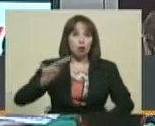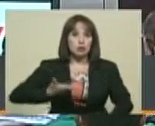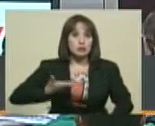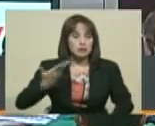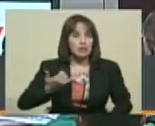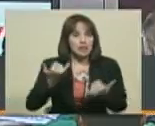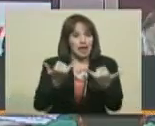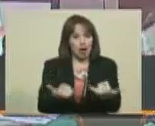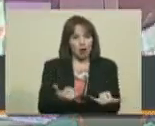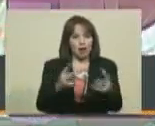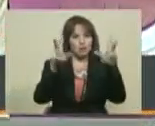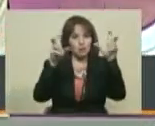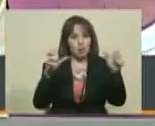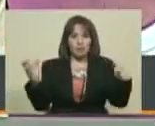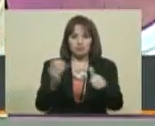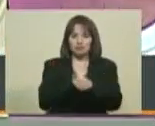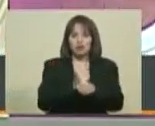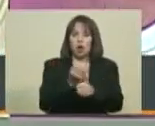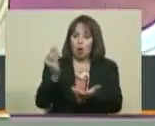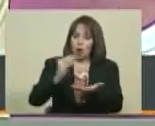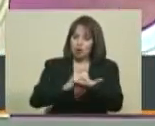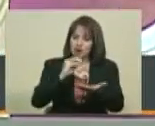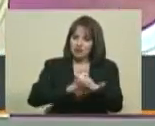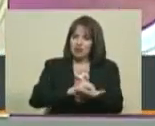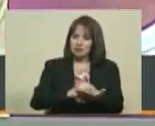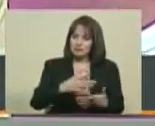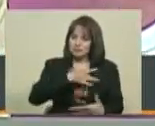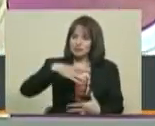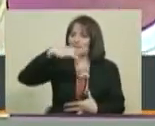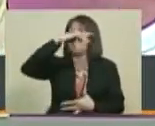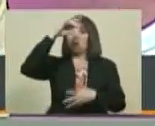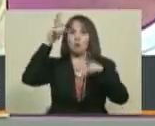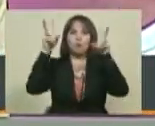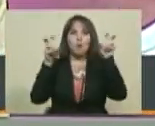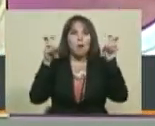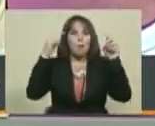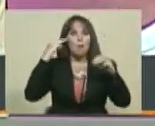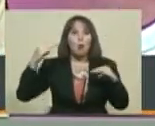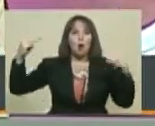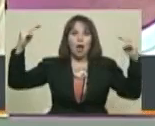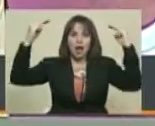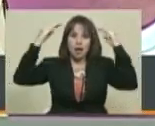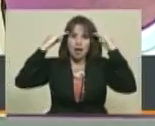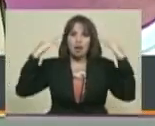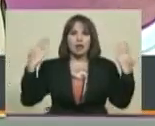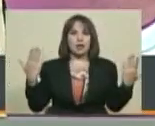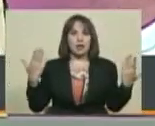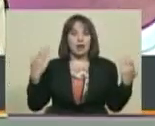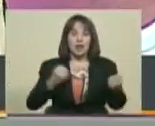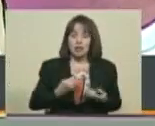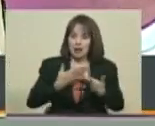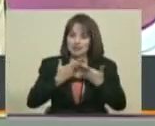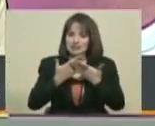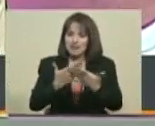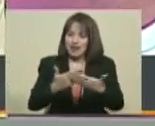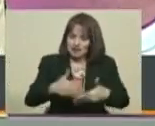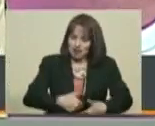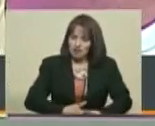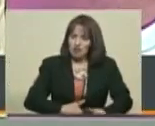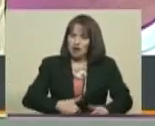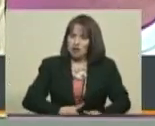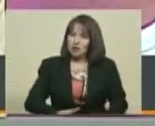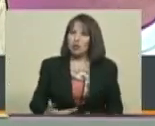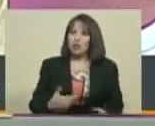retomar ahora en el espíritu de la nueva moral, de la entrega, del sacrificio, del